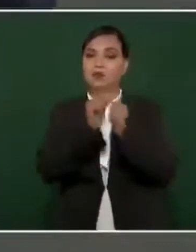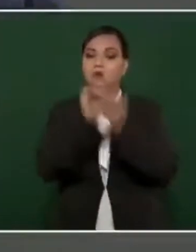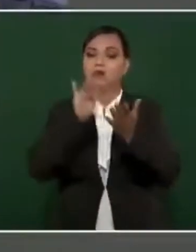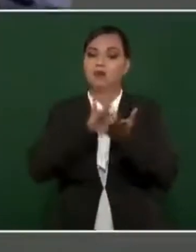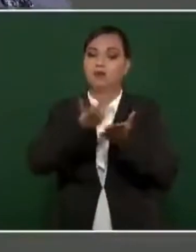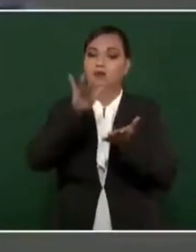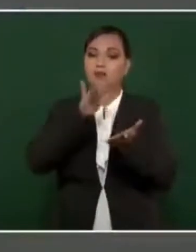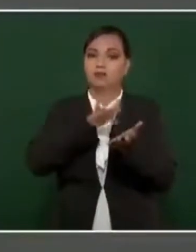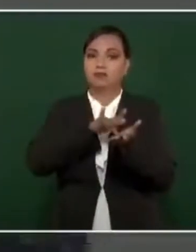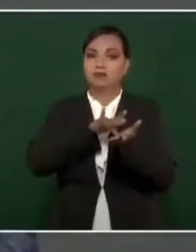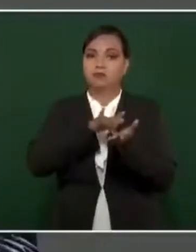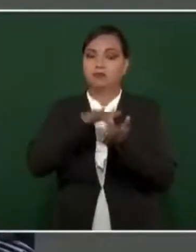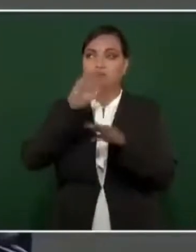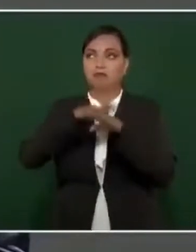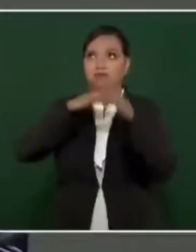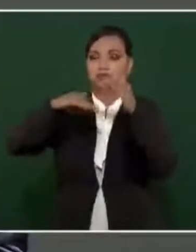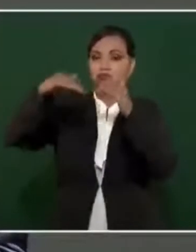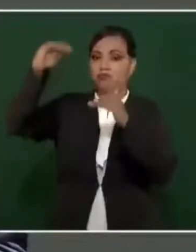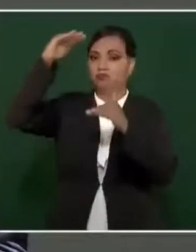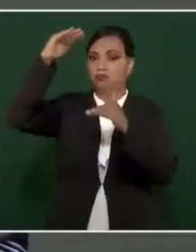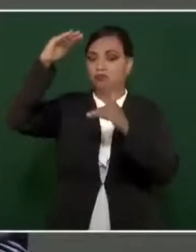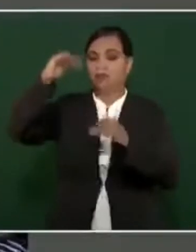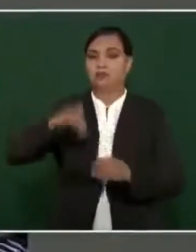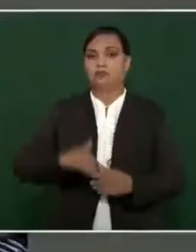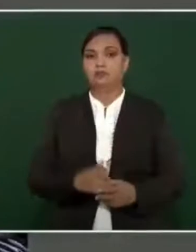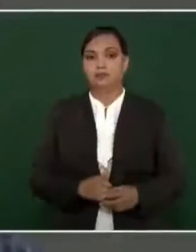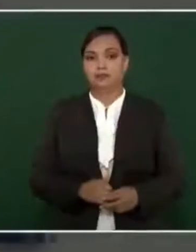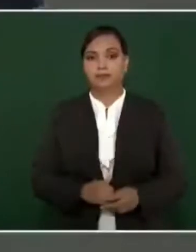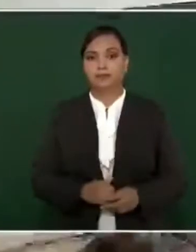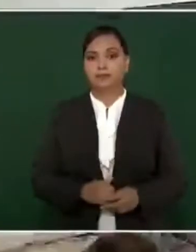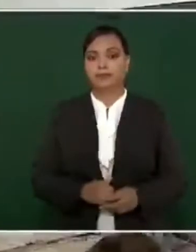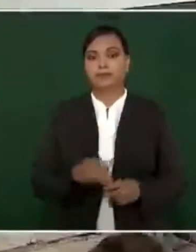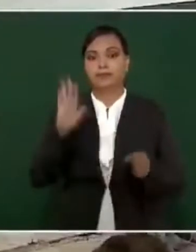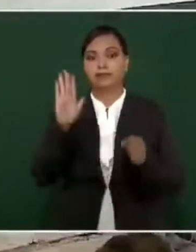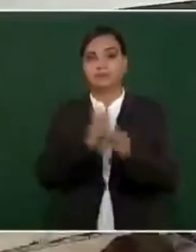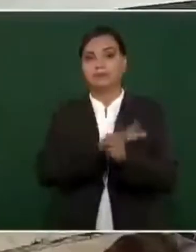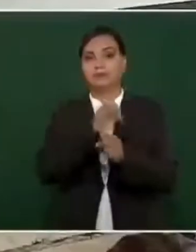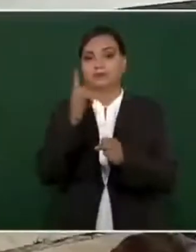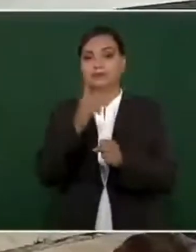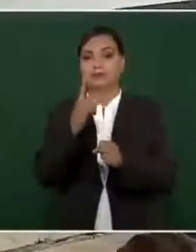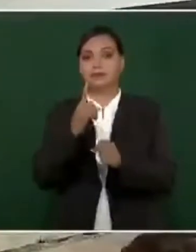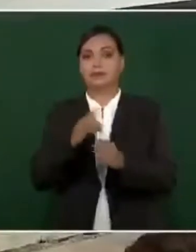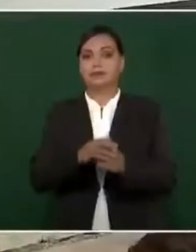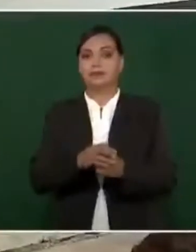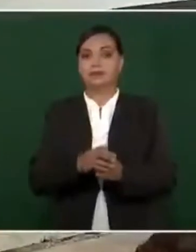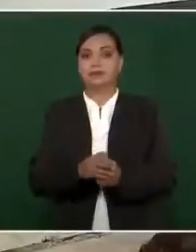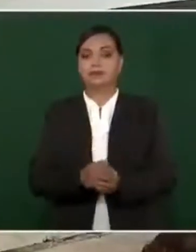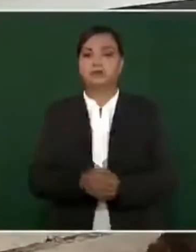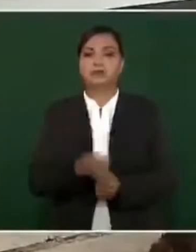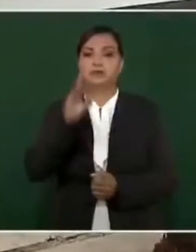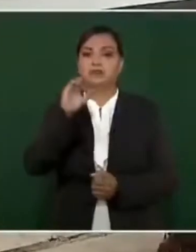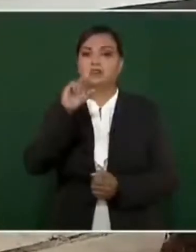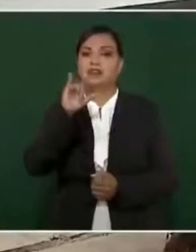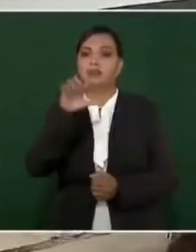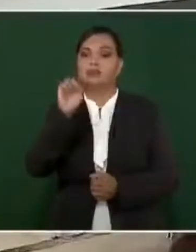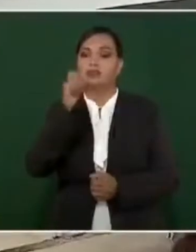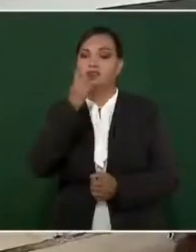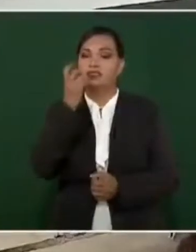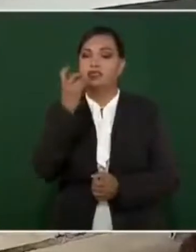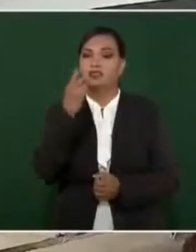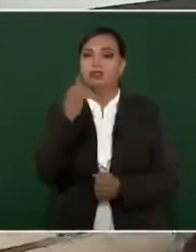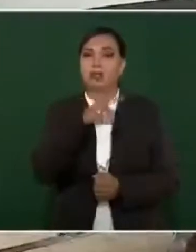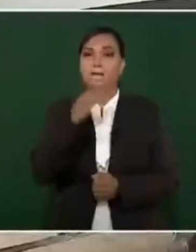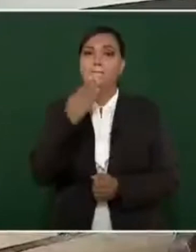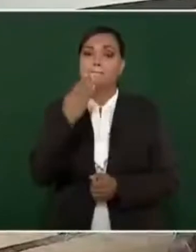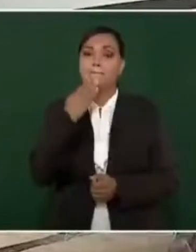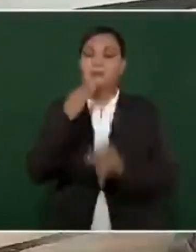porque la falacia es que si le va bien al de arriba, le va a ir bien al de abajo. Si